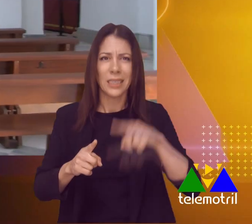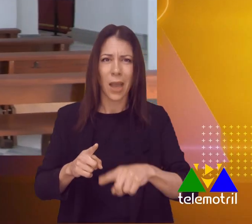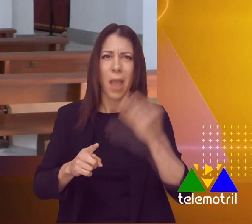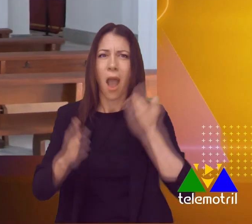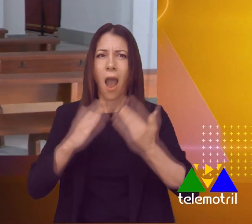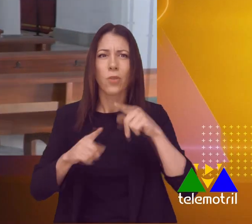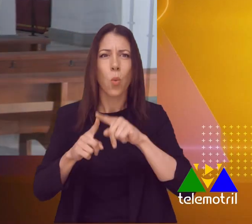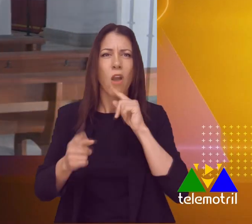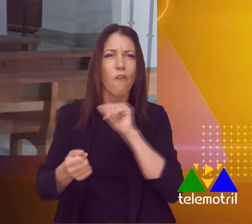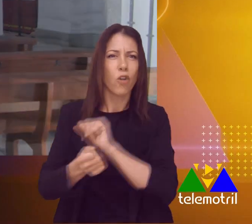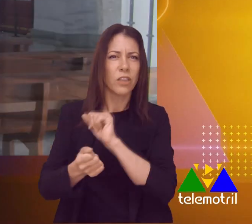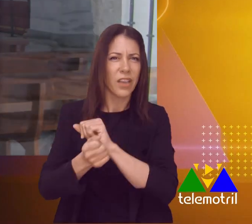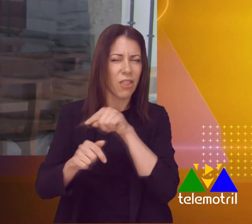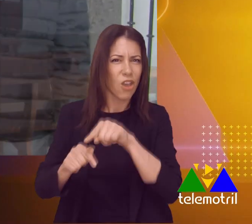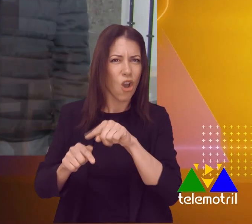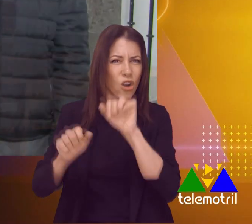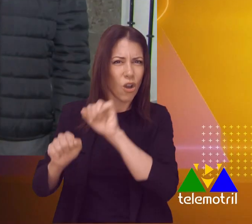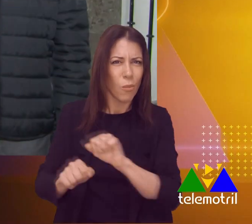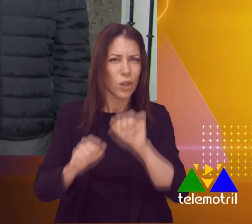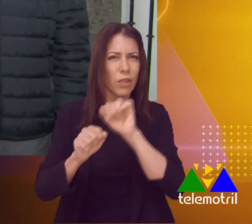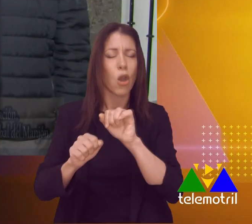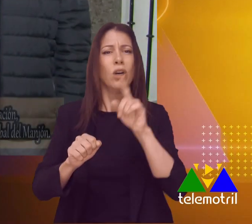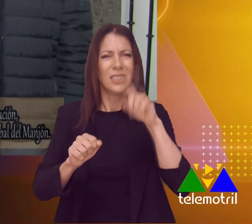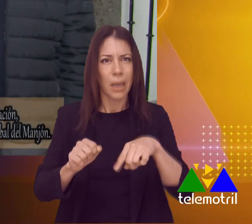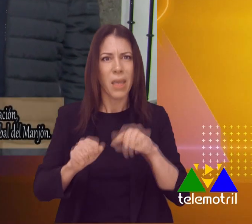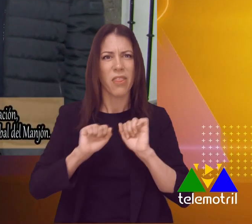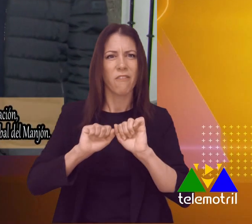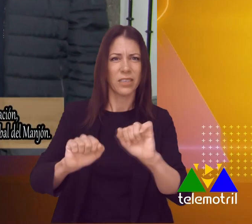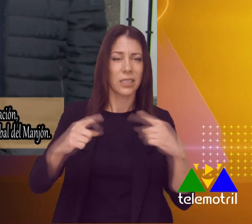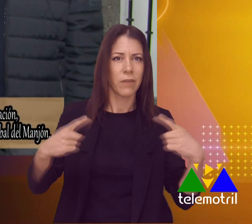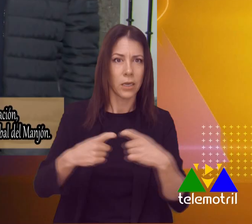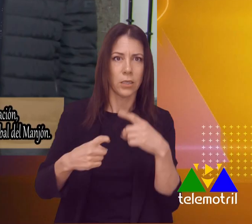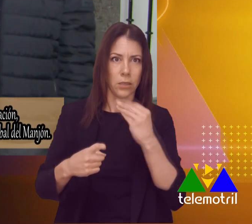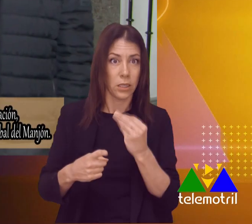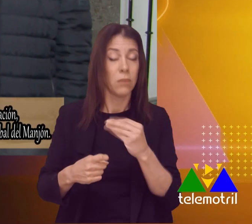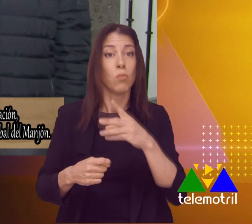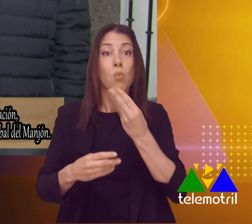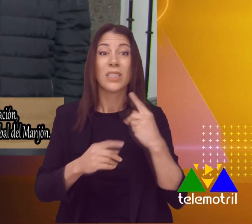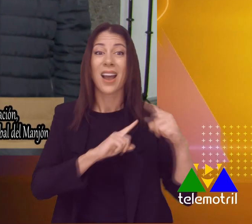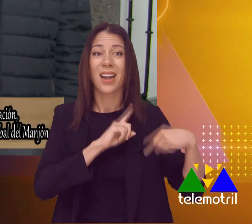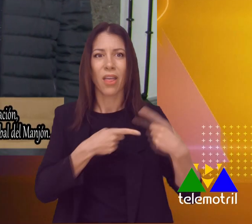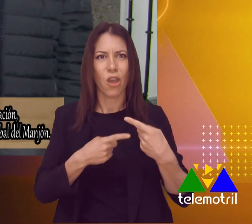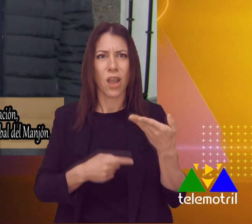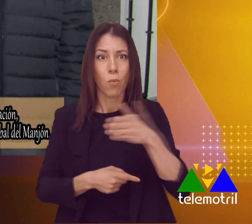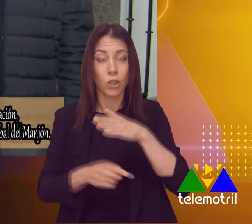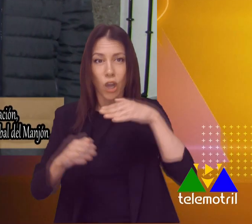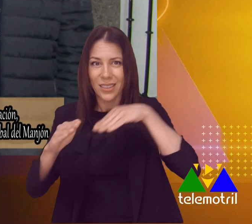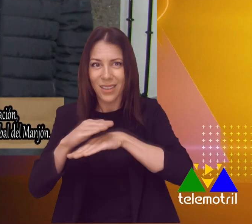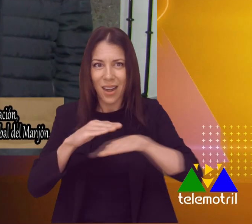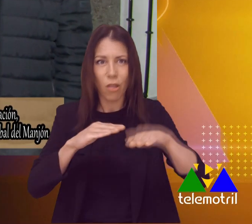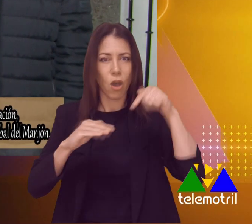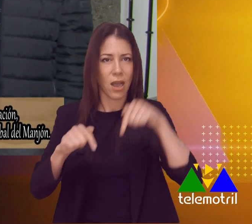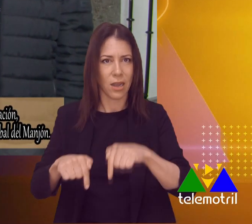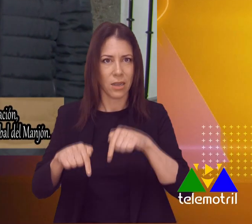lo hablamos en su día, que empezó como fortificación defensiva. ¿Cuántas generaciones de motrileños se han enterrado aquí? Claro. Es decir, cuántos elementos